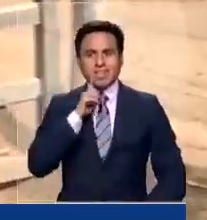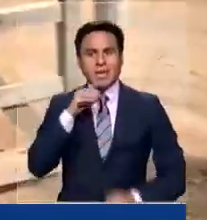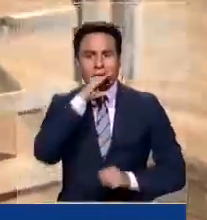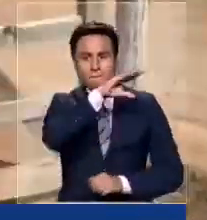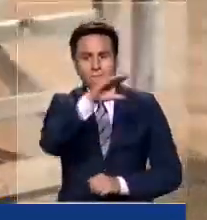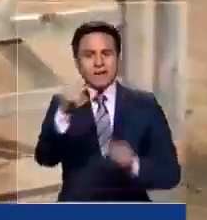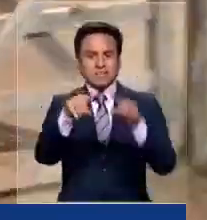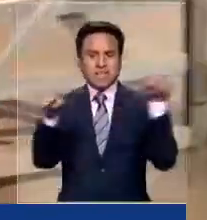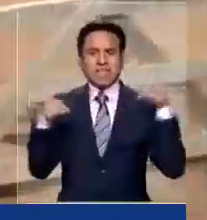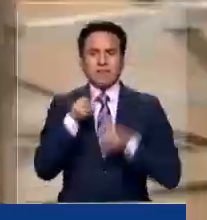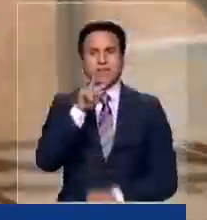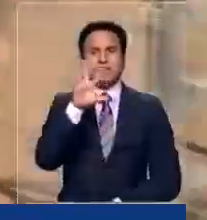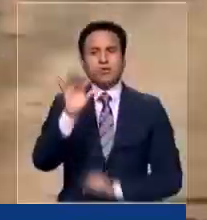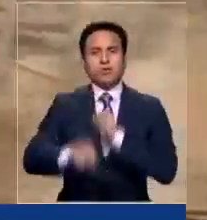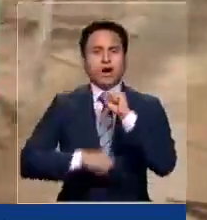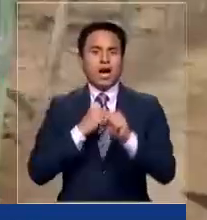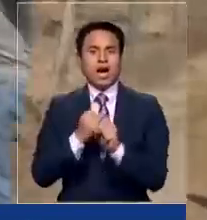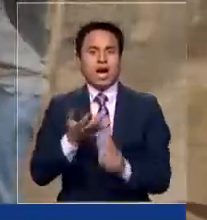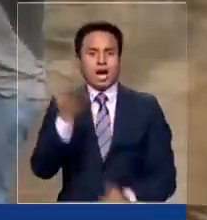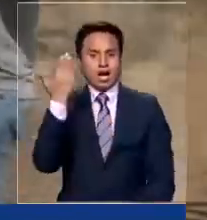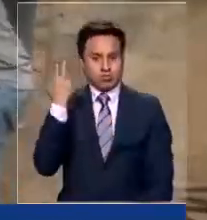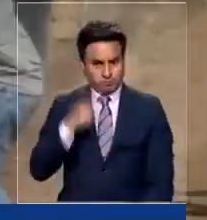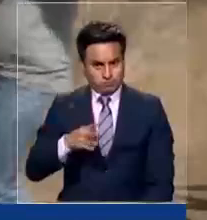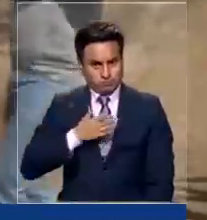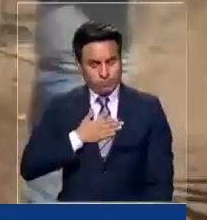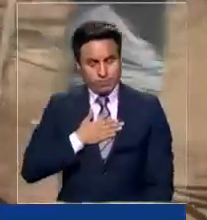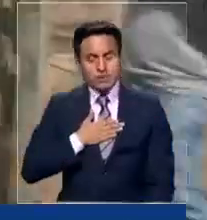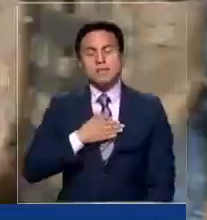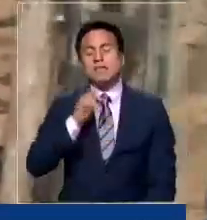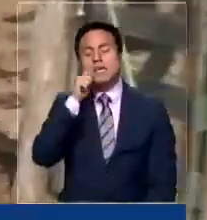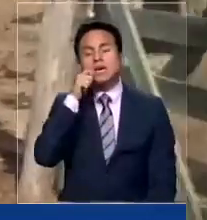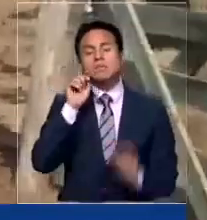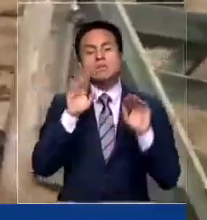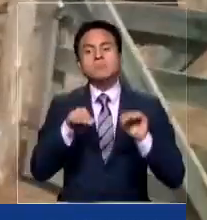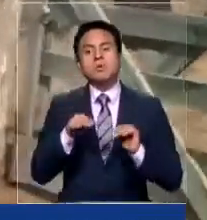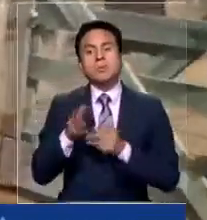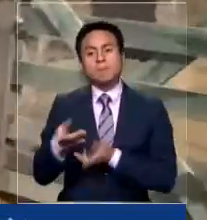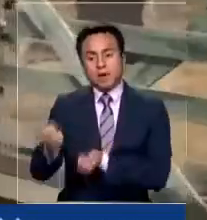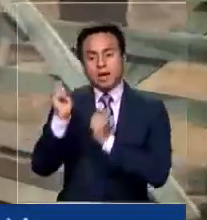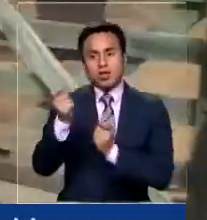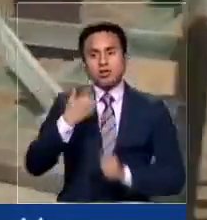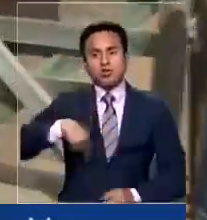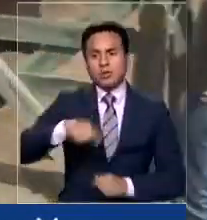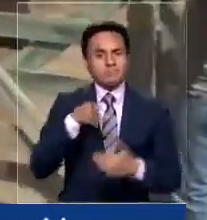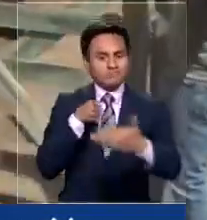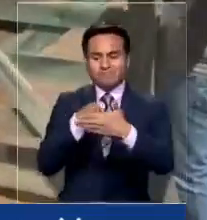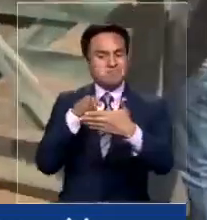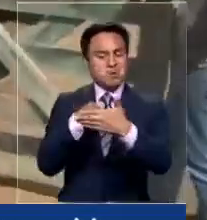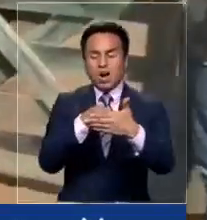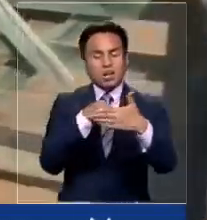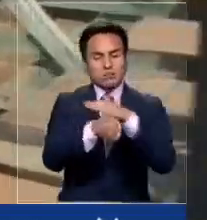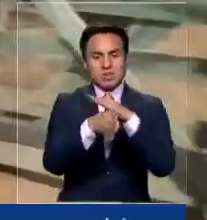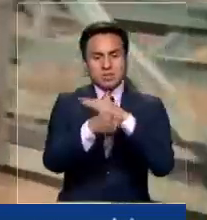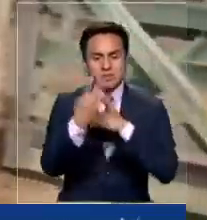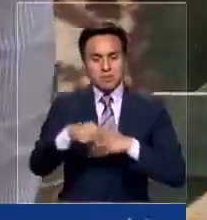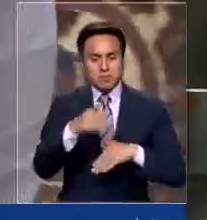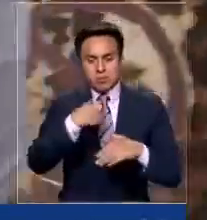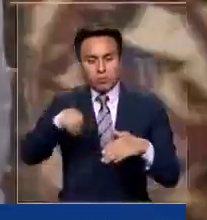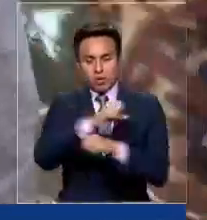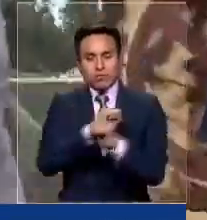parcela hace más de 25 años tal como a los pescadores nosotros también inquiere el paso a nuestra misma